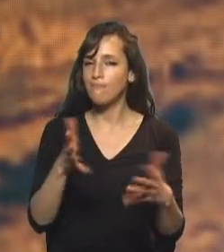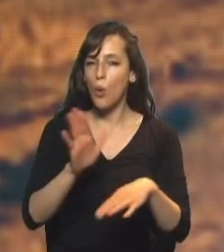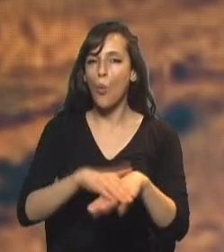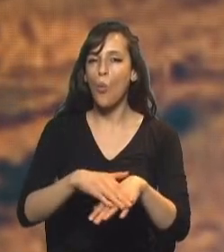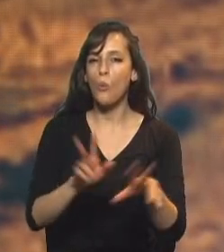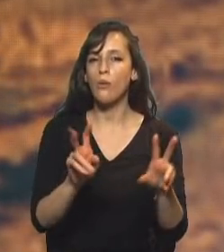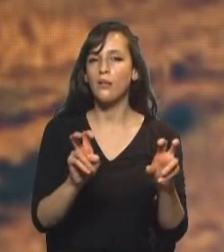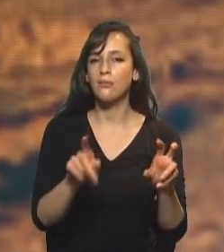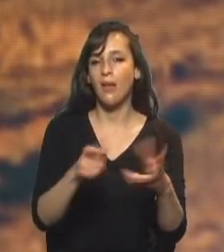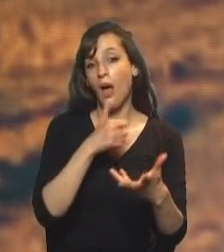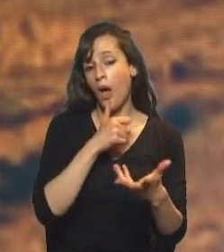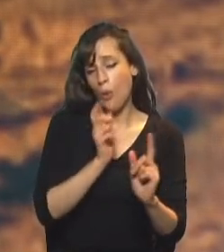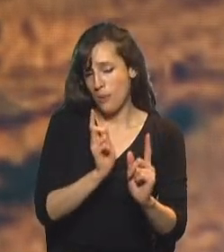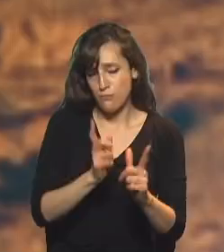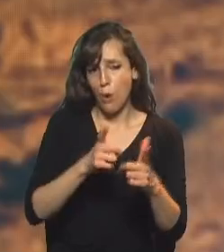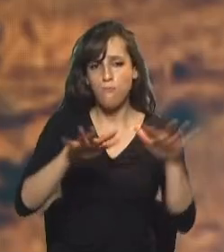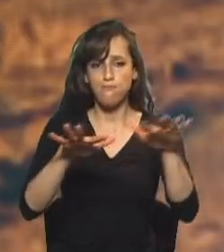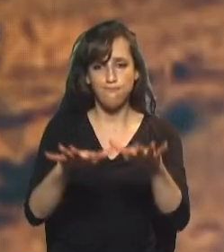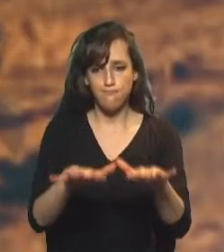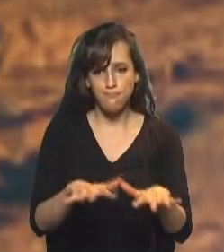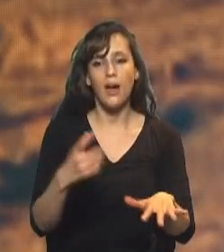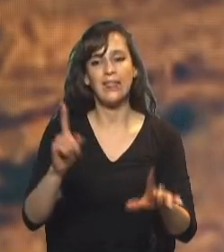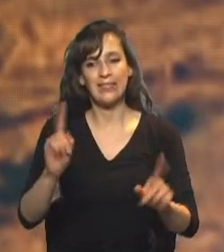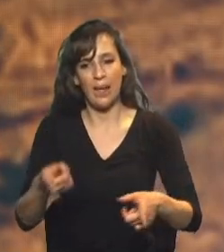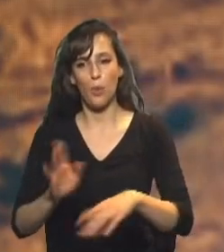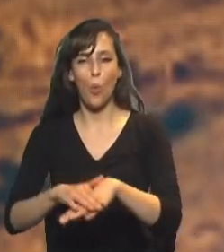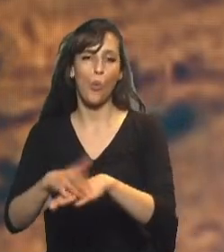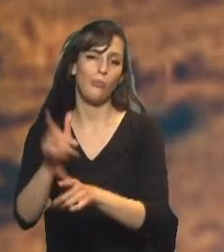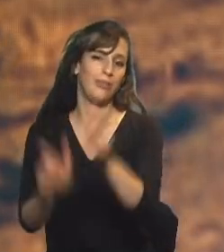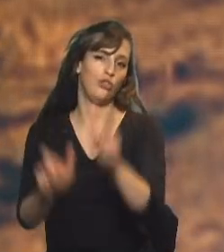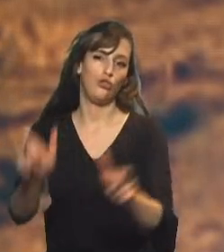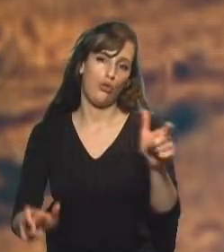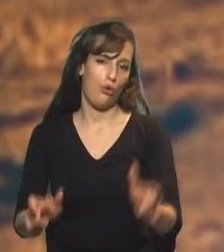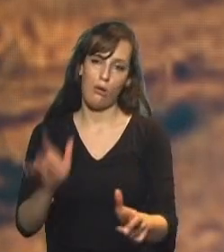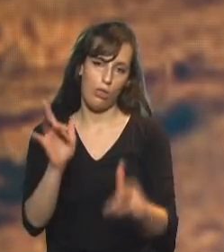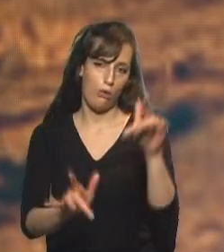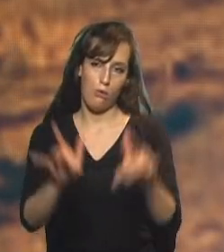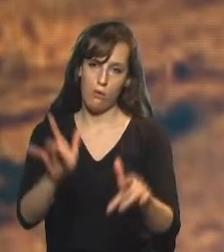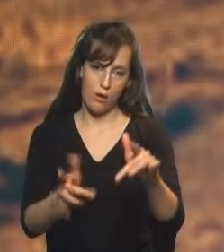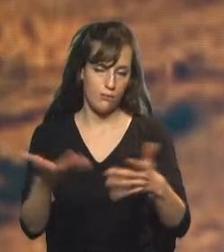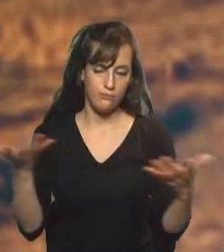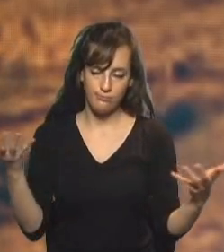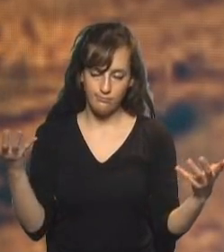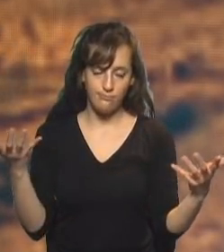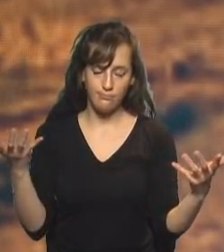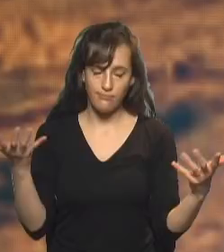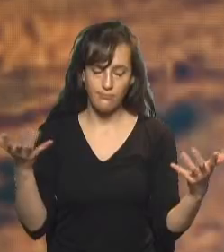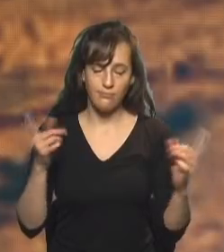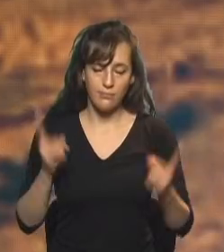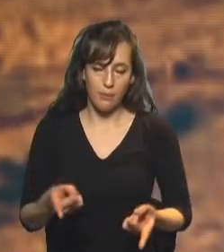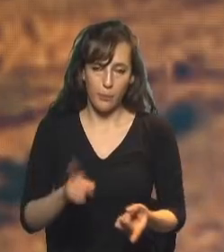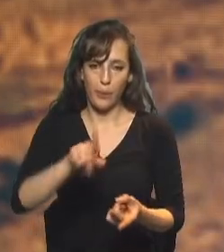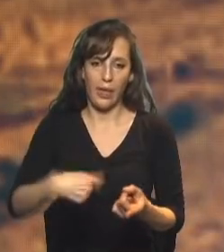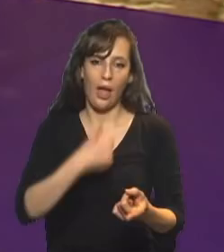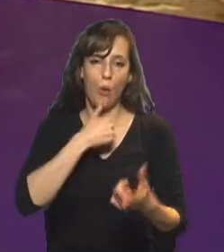con este curso de agua, pero también con la mano del hombre que de alguna manera también influye en esta cuestión.